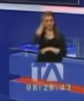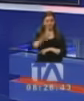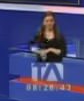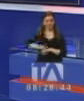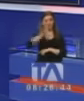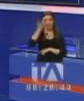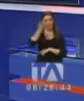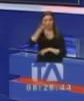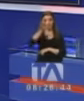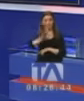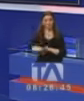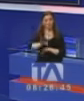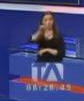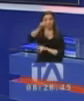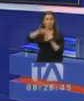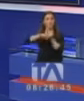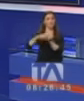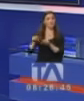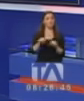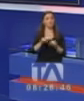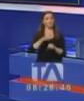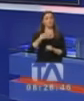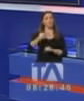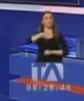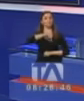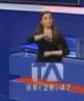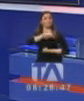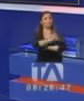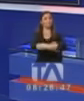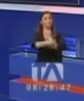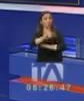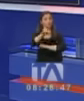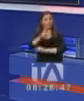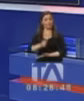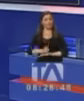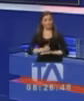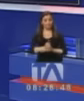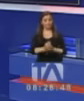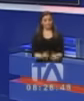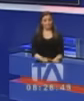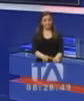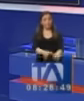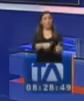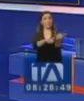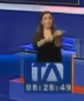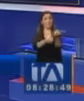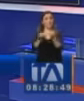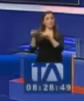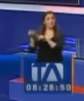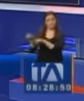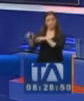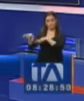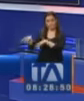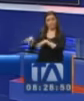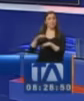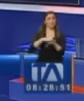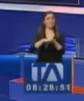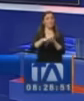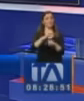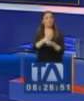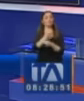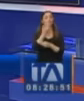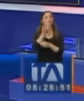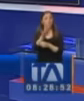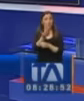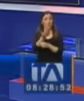Se cumplió un mes ya del terremoto en nuestro país y si usted desea seguir ayudando a nuestros hermanos damnificados, les invitamos a que lo haga